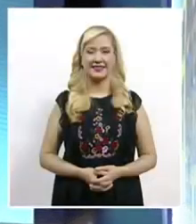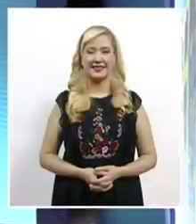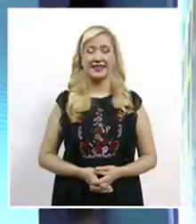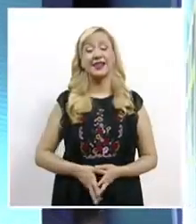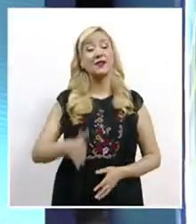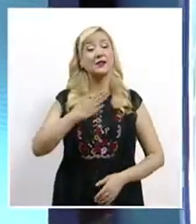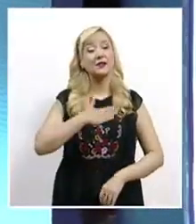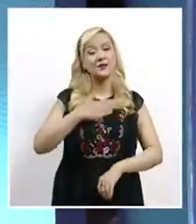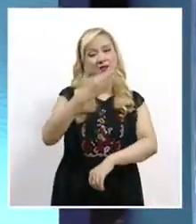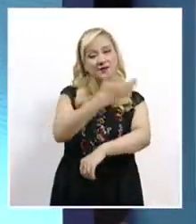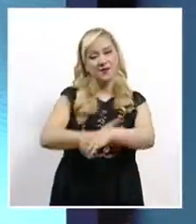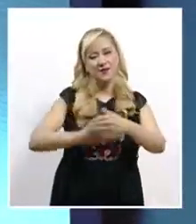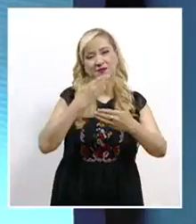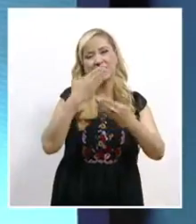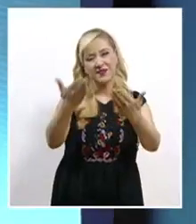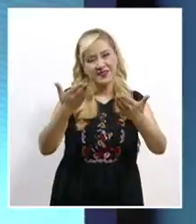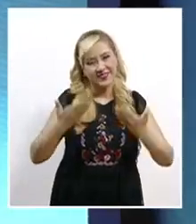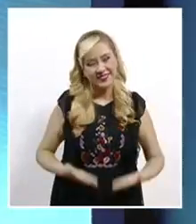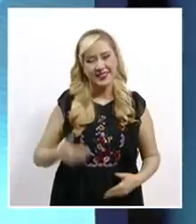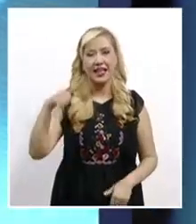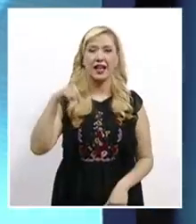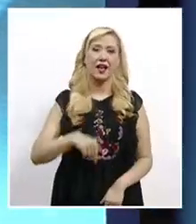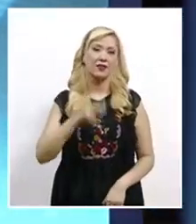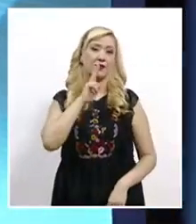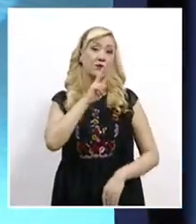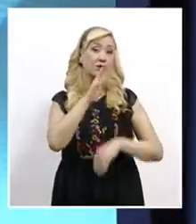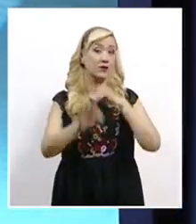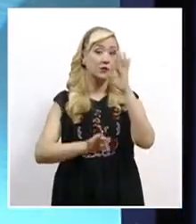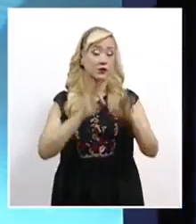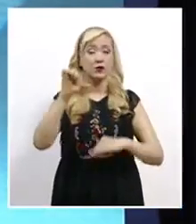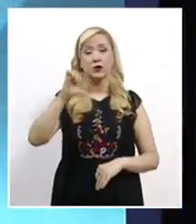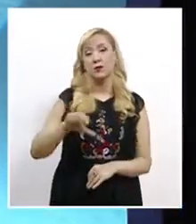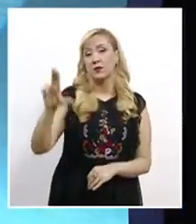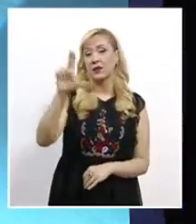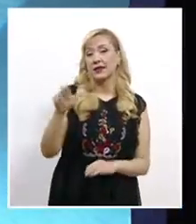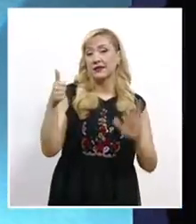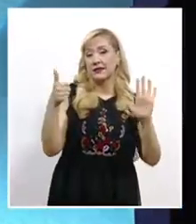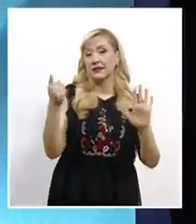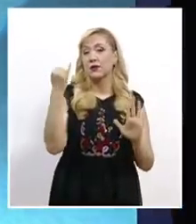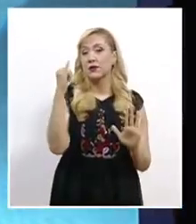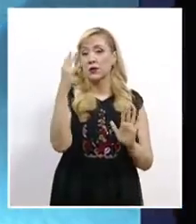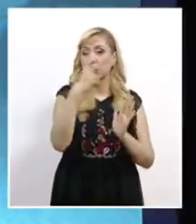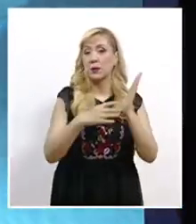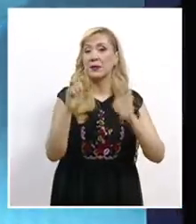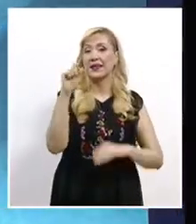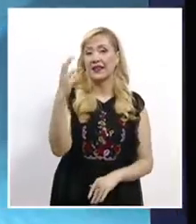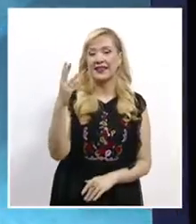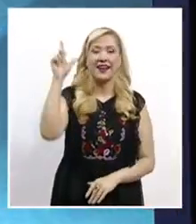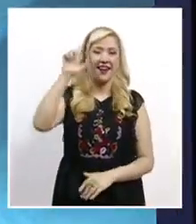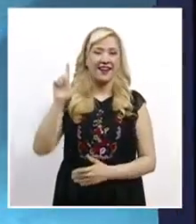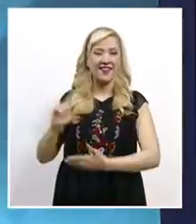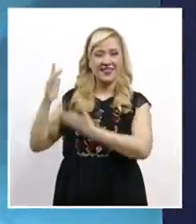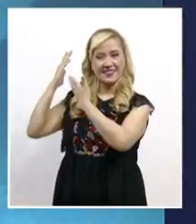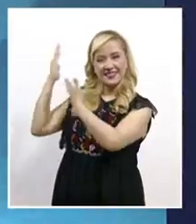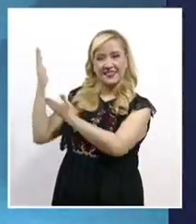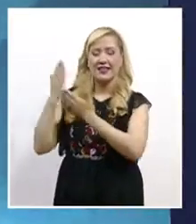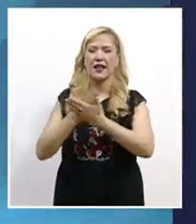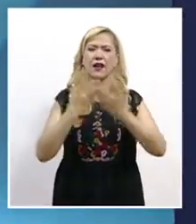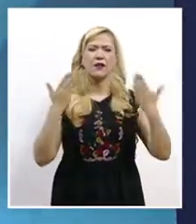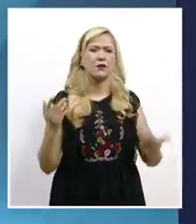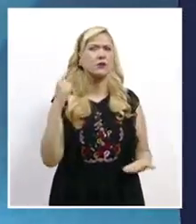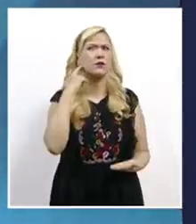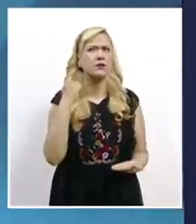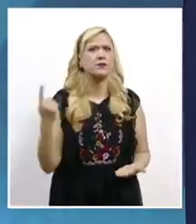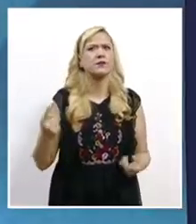Muy buenas tardes, bienvenido a este corte informativo. Hoy es martes 6 de junio de 2023. Soy Laura Murillo y en los próximos minutos